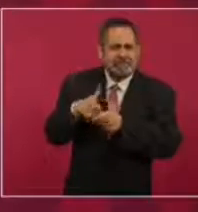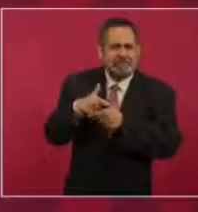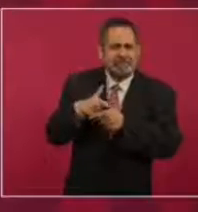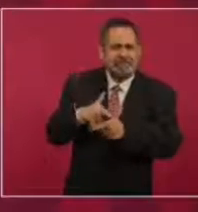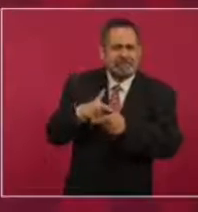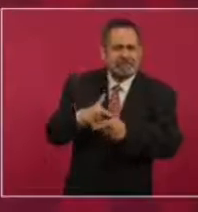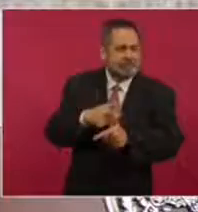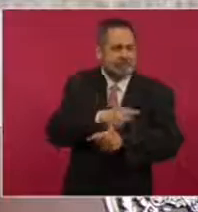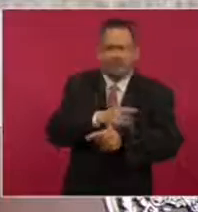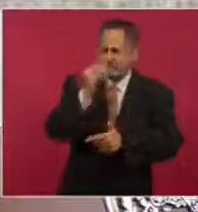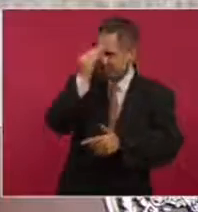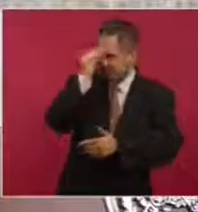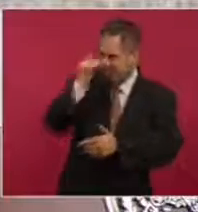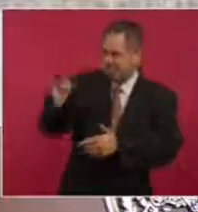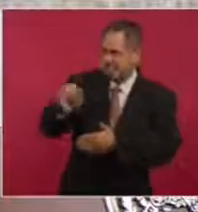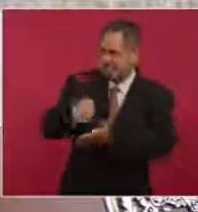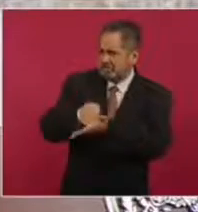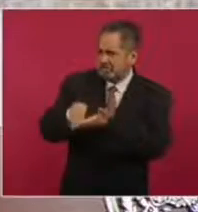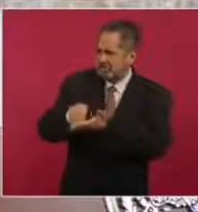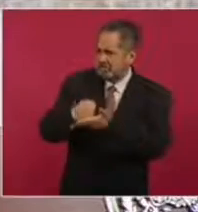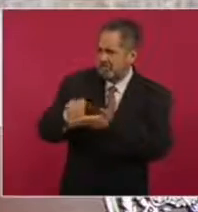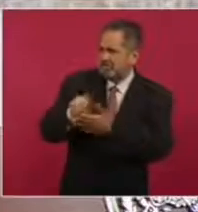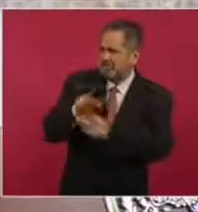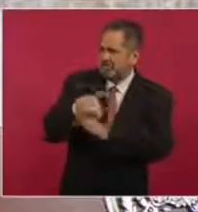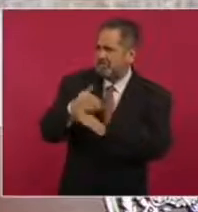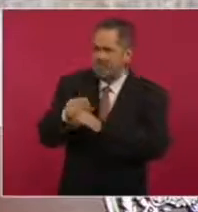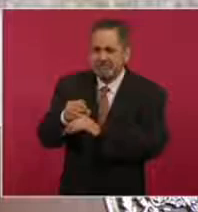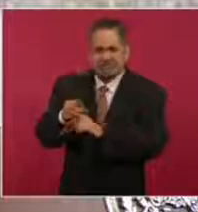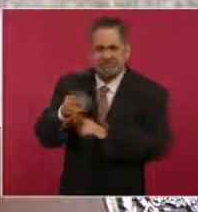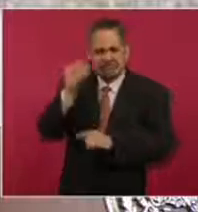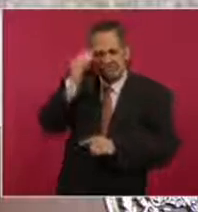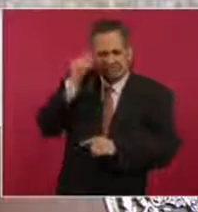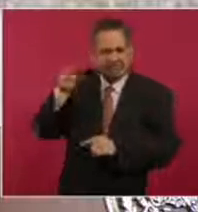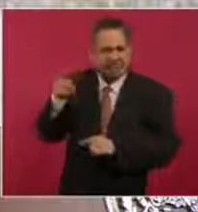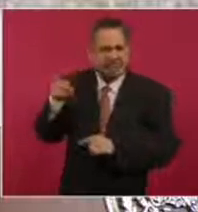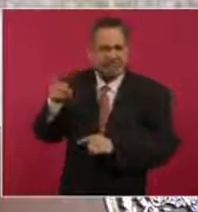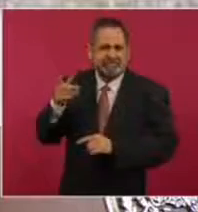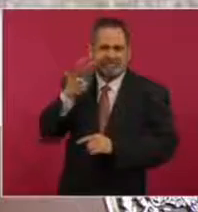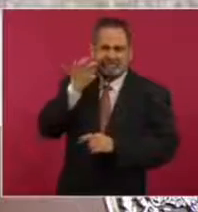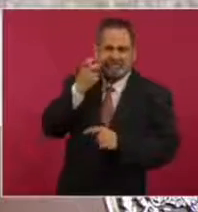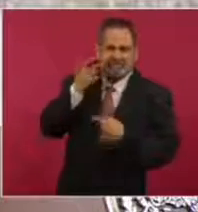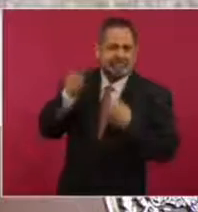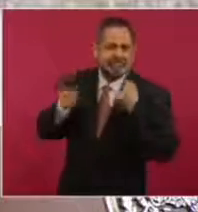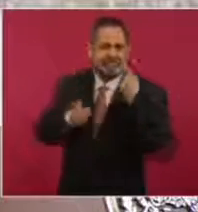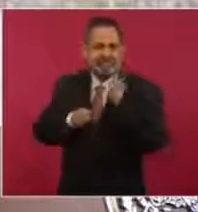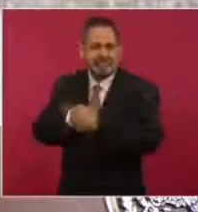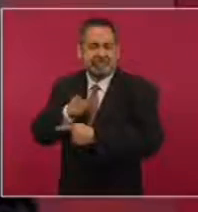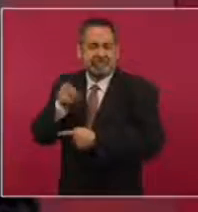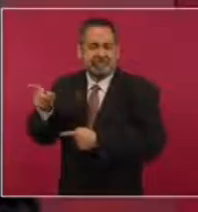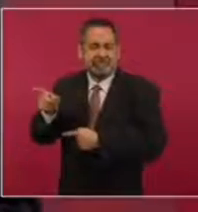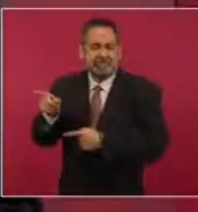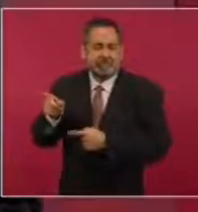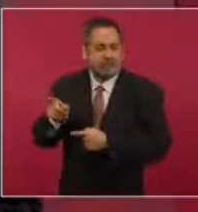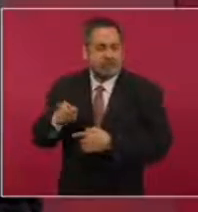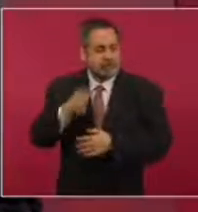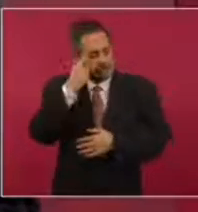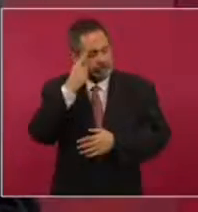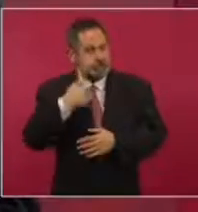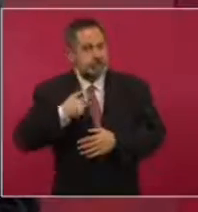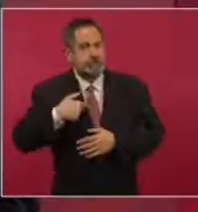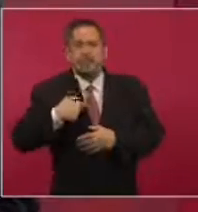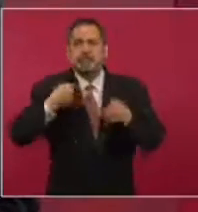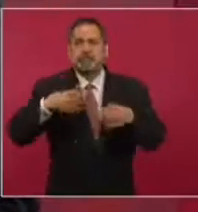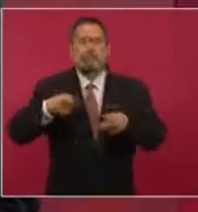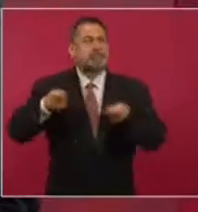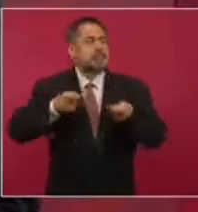campañas de calumnia, con desprestigio para buscar socavar su autoridad